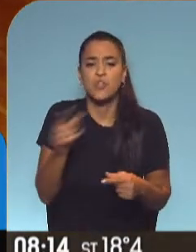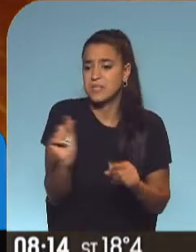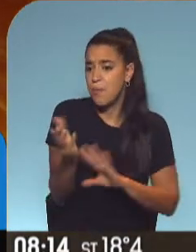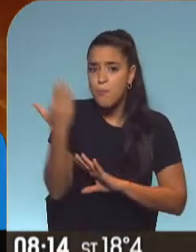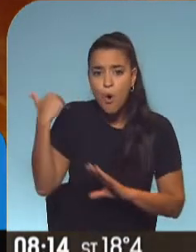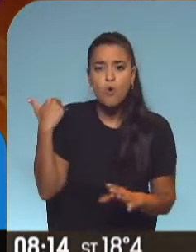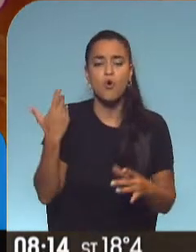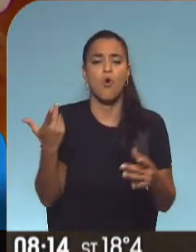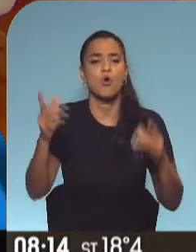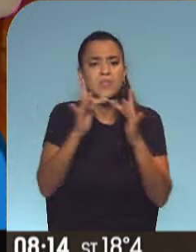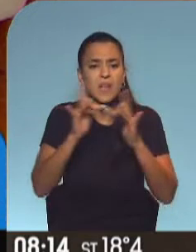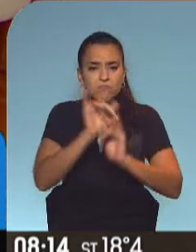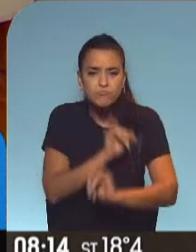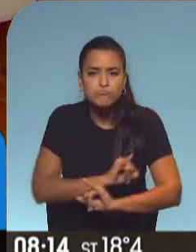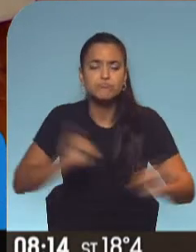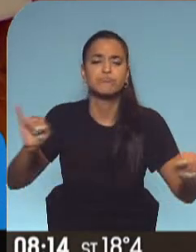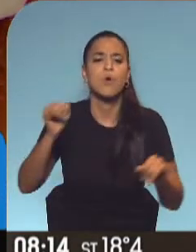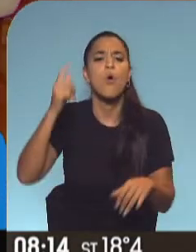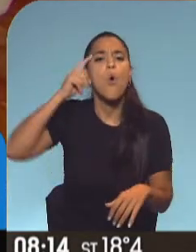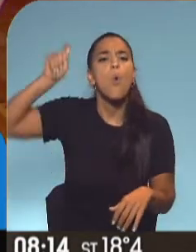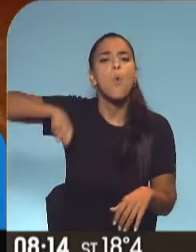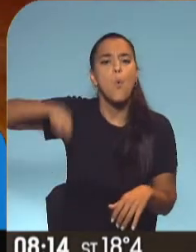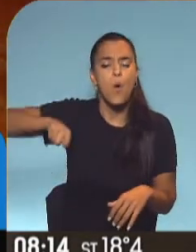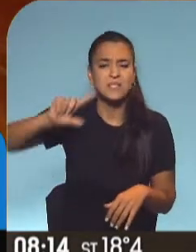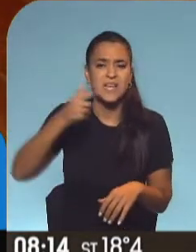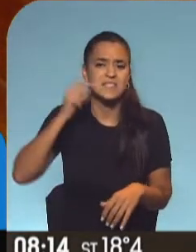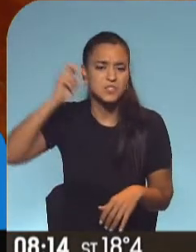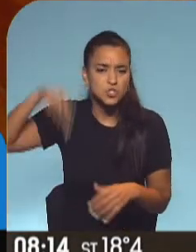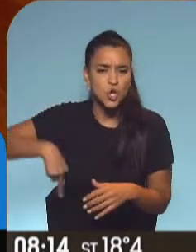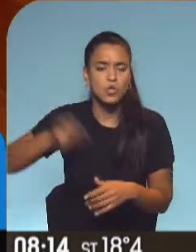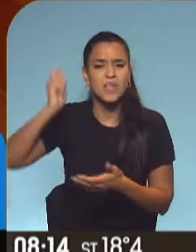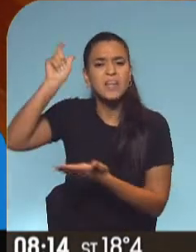horas a través de redes sociales hizo un juez de casación como el doctor Gemignani.